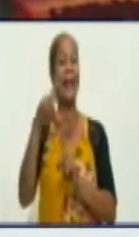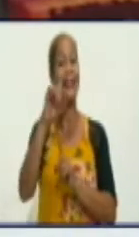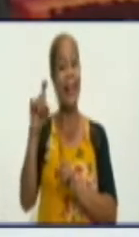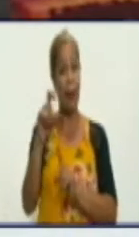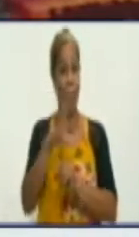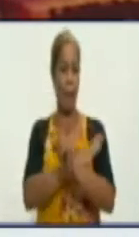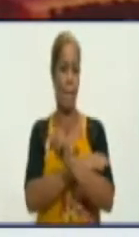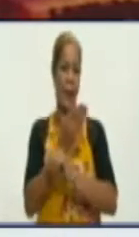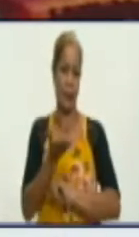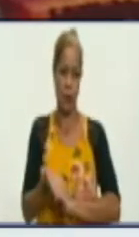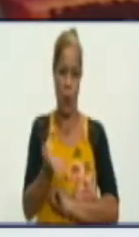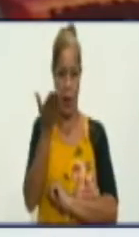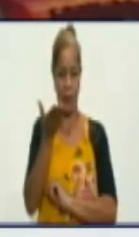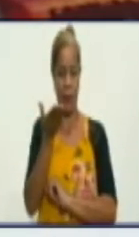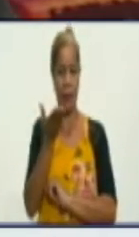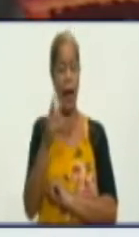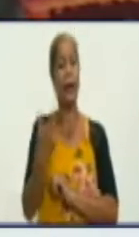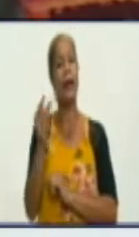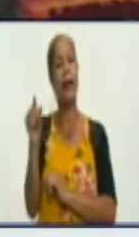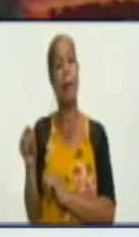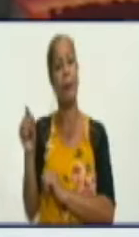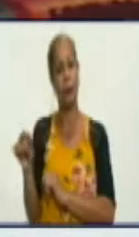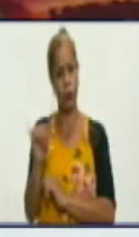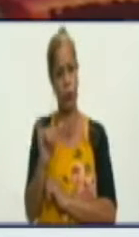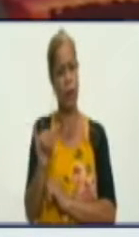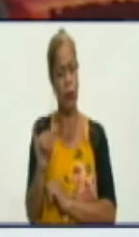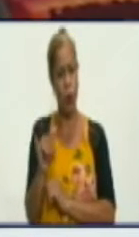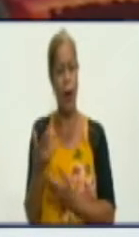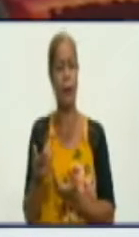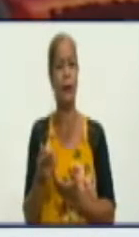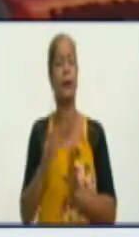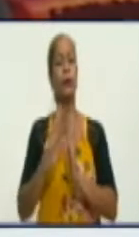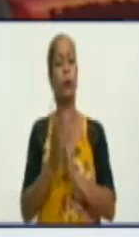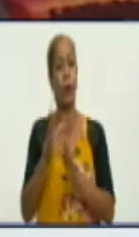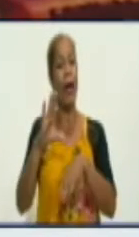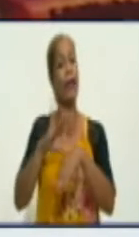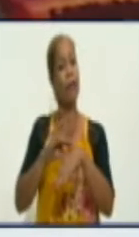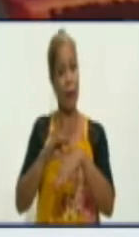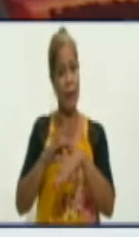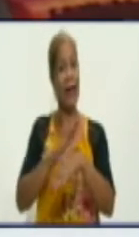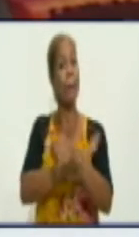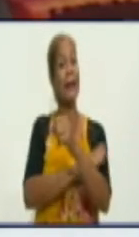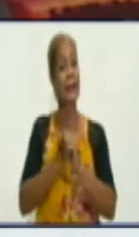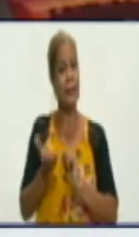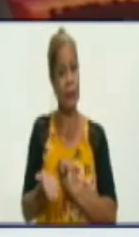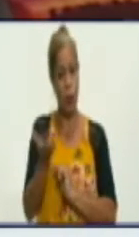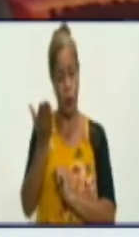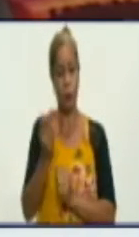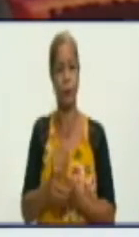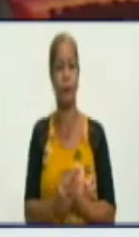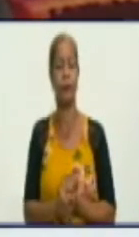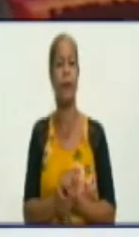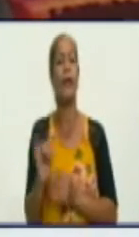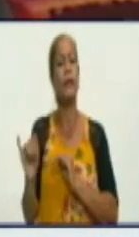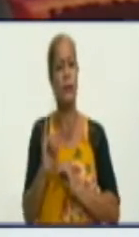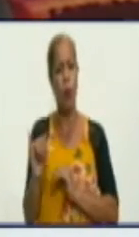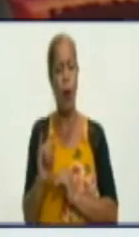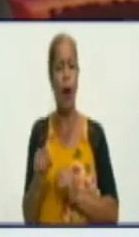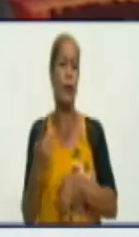la presión en las personas, como comúnmente le decimos los cubanas y cubanos que habitamos en esta